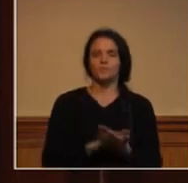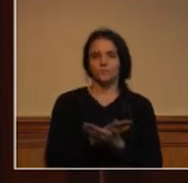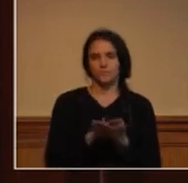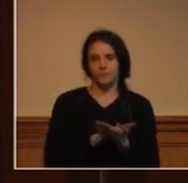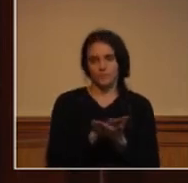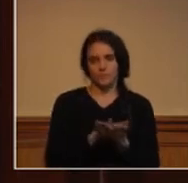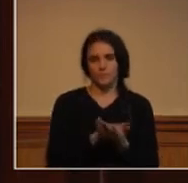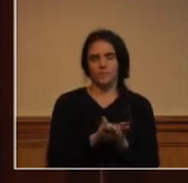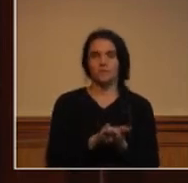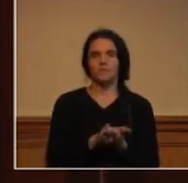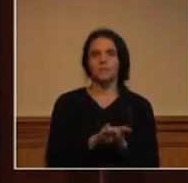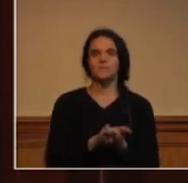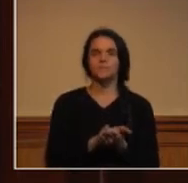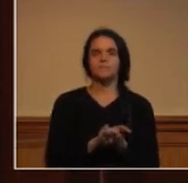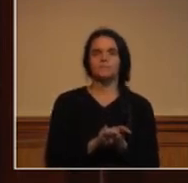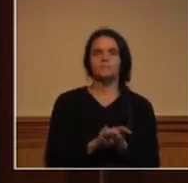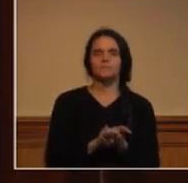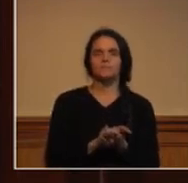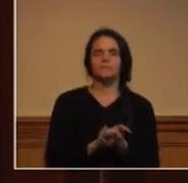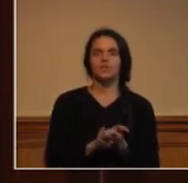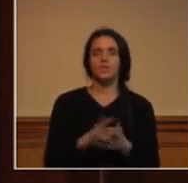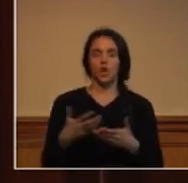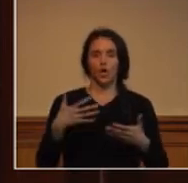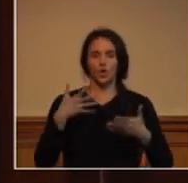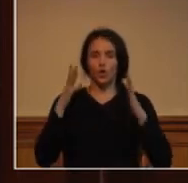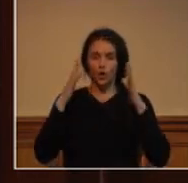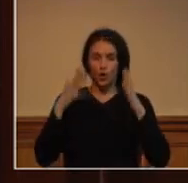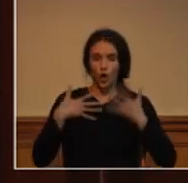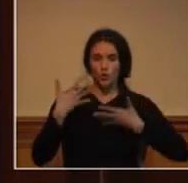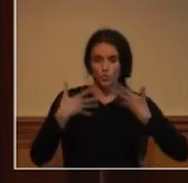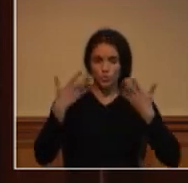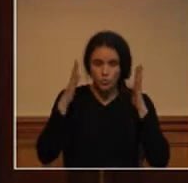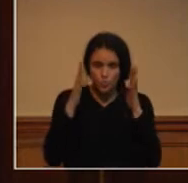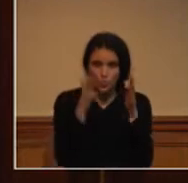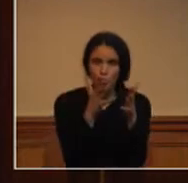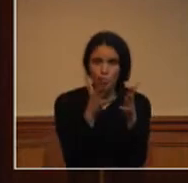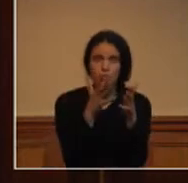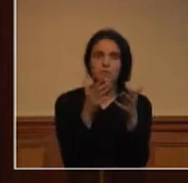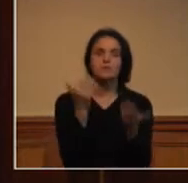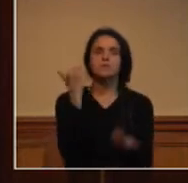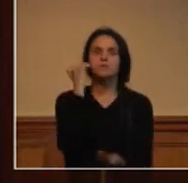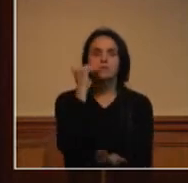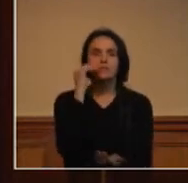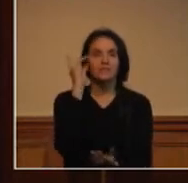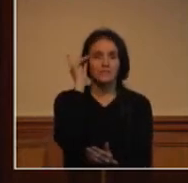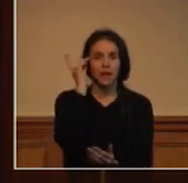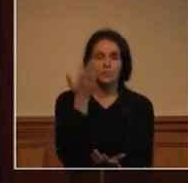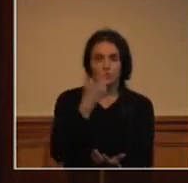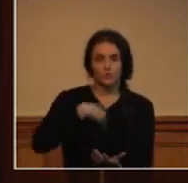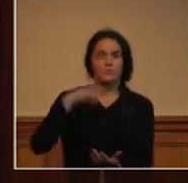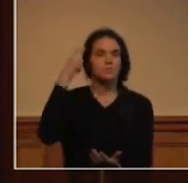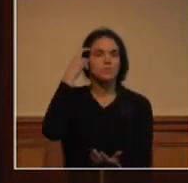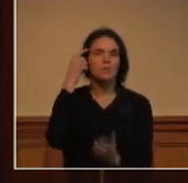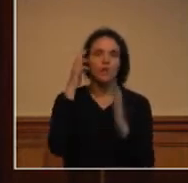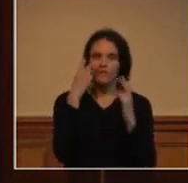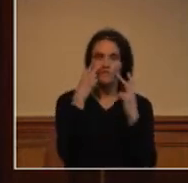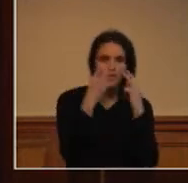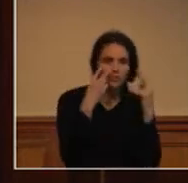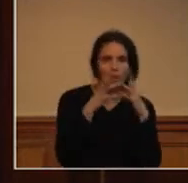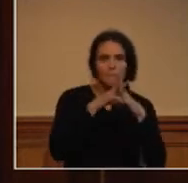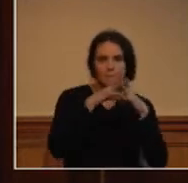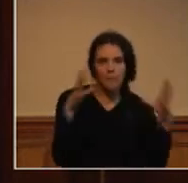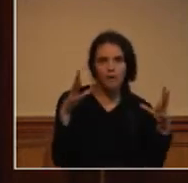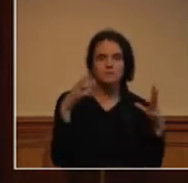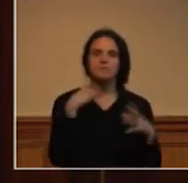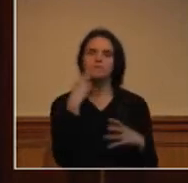este fenotipo conductual que observaríamos en síndrome de Down, donde serían súper fuertes en lo visual en detrimento de